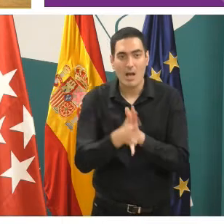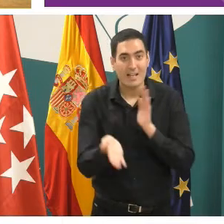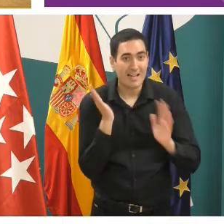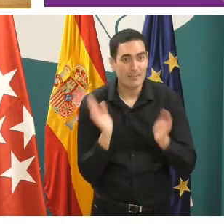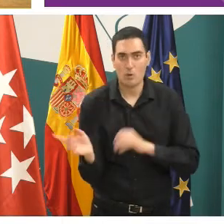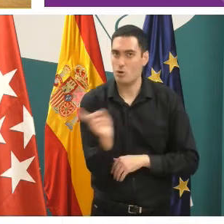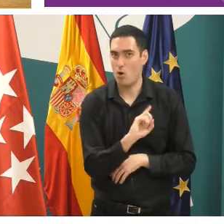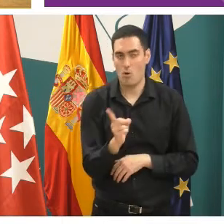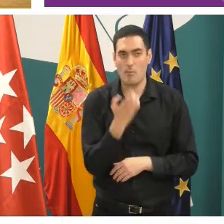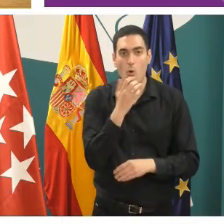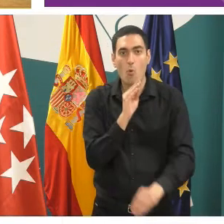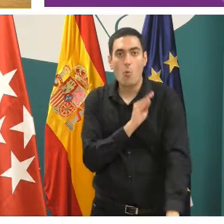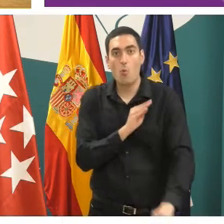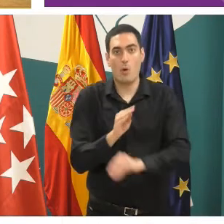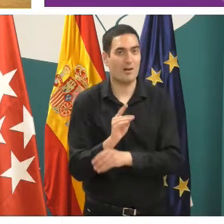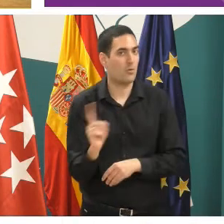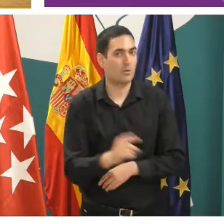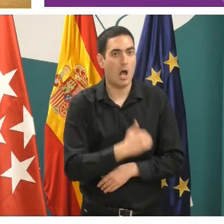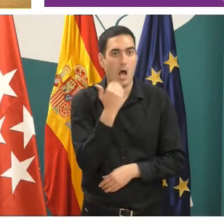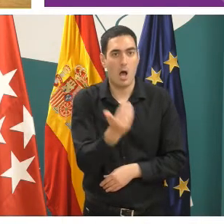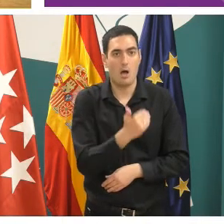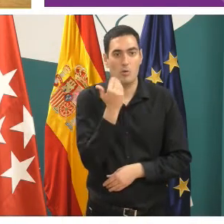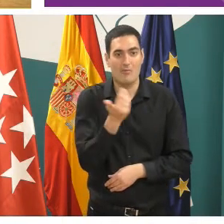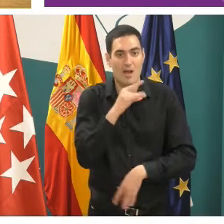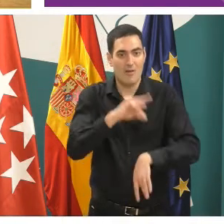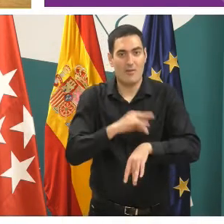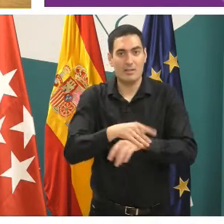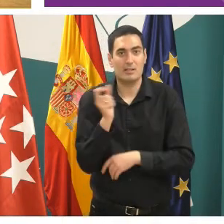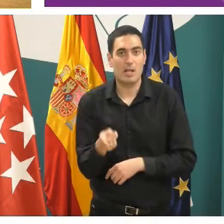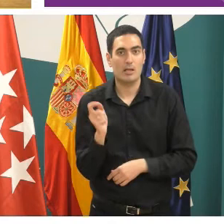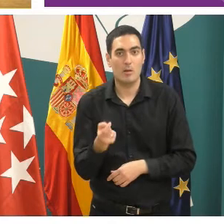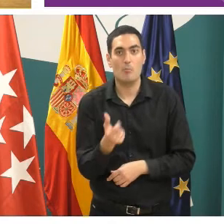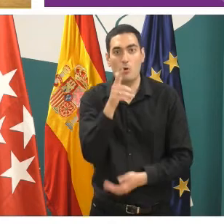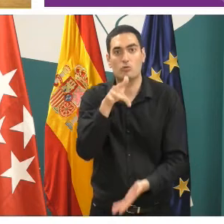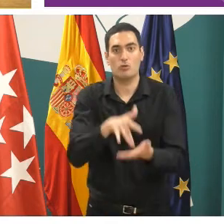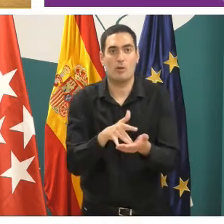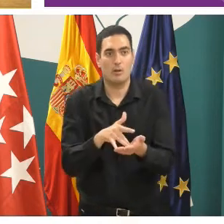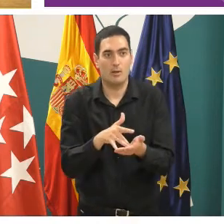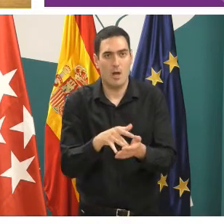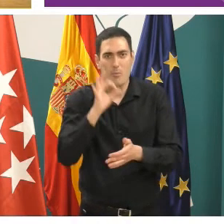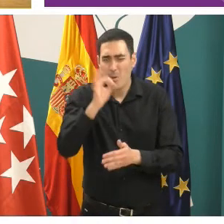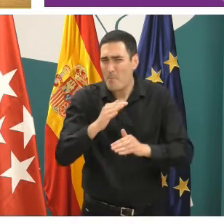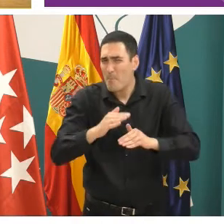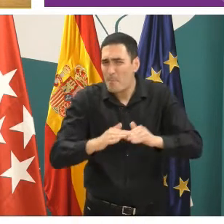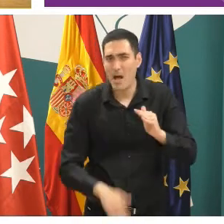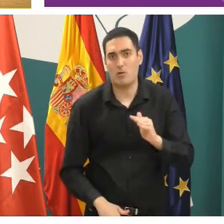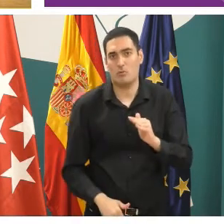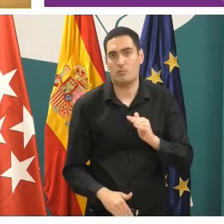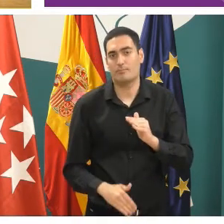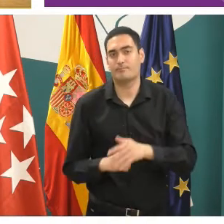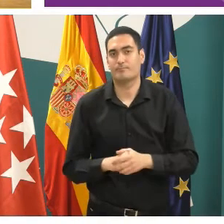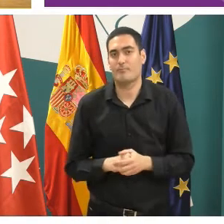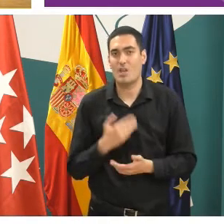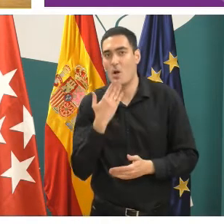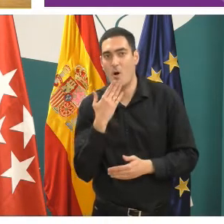ya no una cura, que eso es algo que en las enfermedades poco frecuentes pues se da en muy bajo porcentaje. Es un peregrinaje